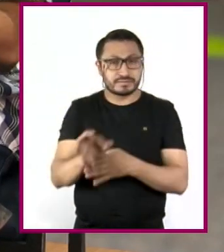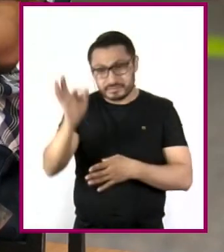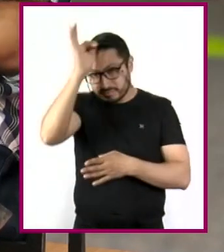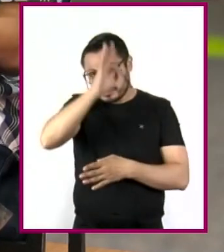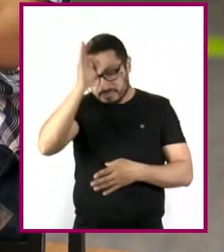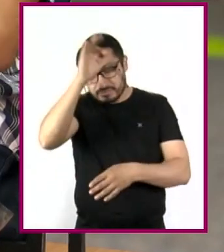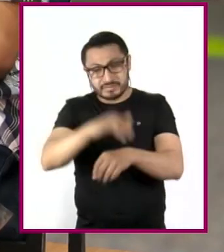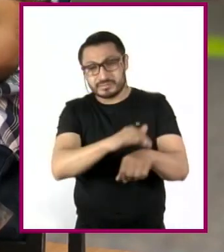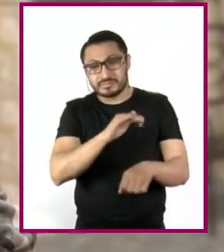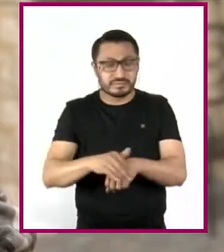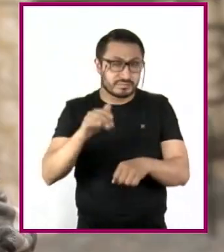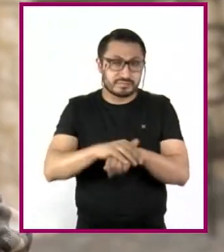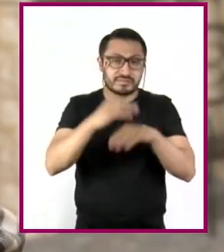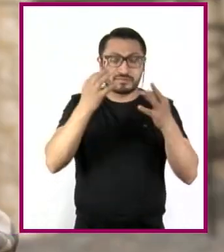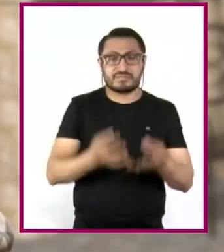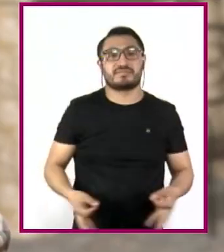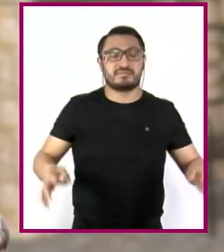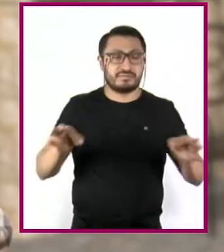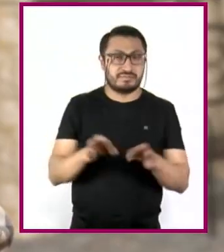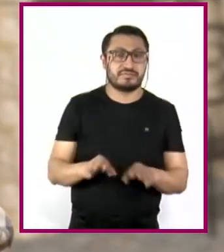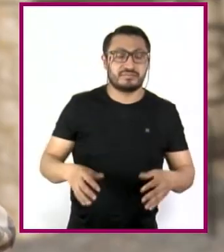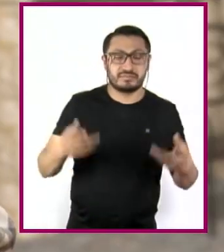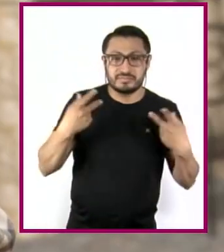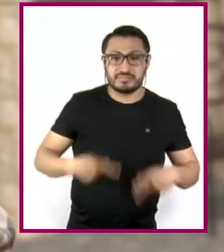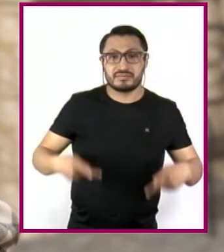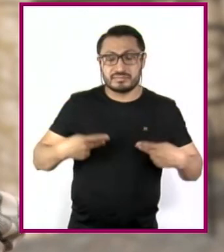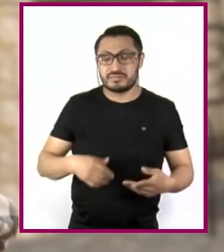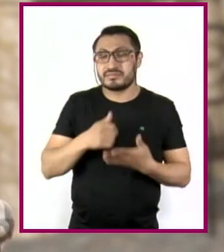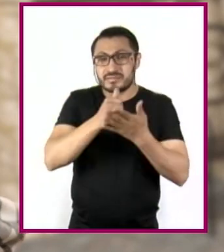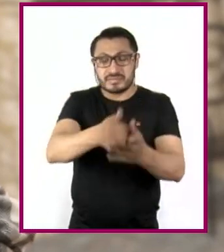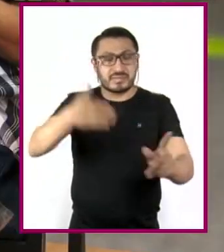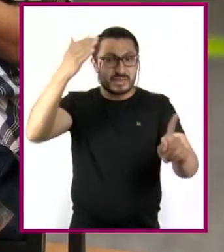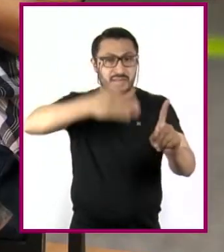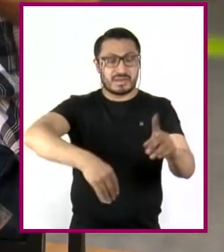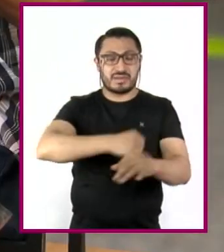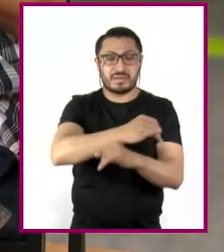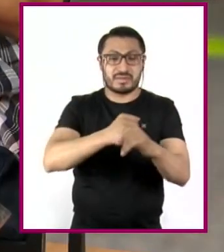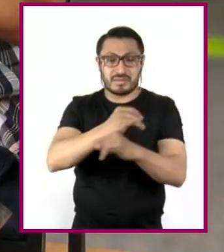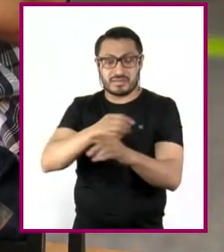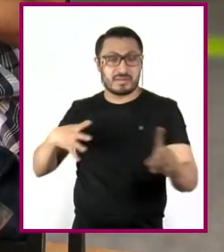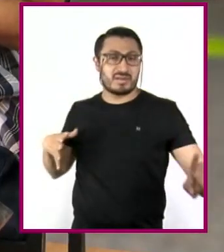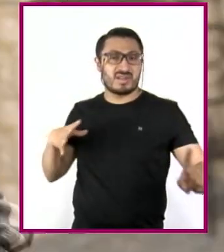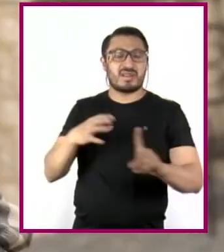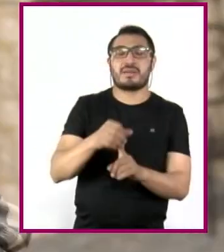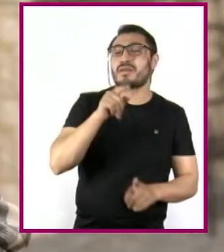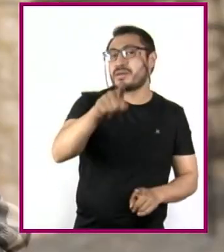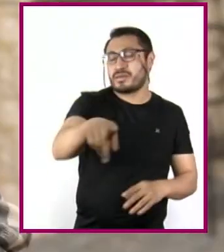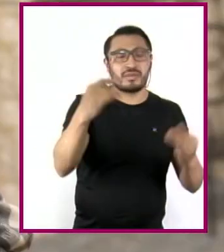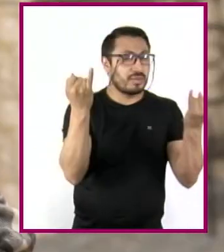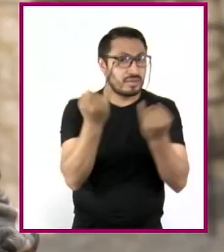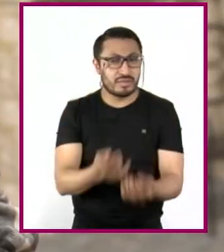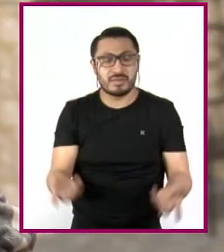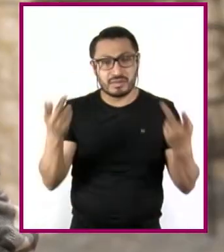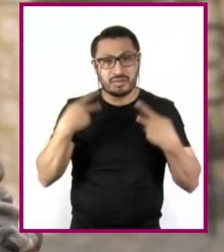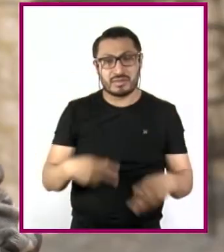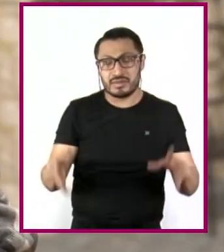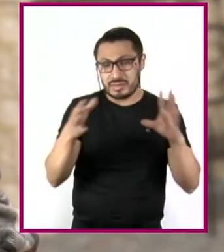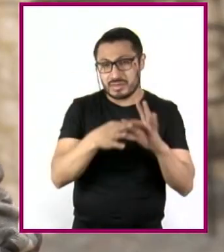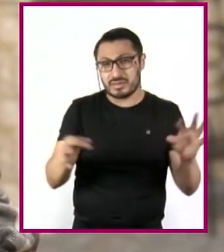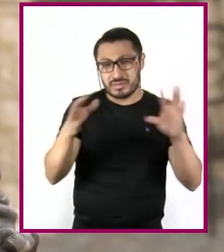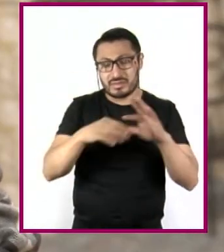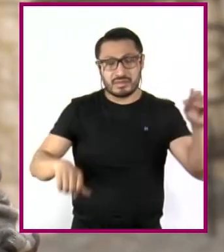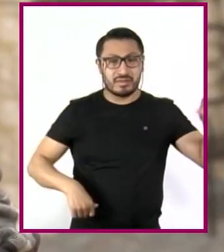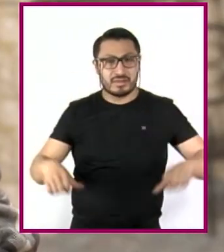los amigos son muy importantes. Gente que busquen saber lo mismo que nosotros. Argumentar es también una actividad entre